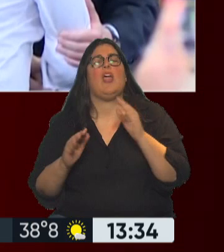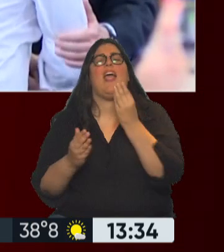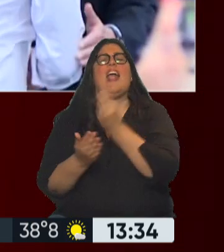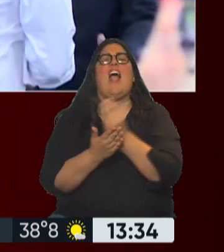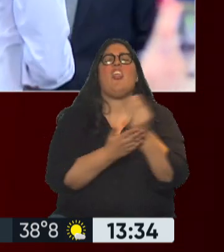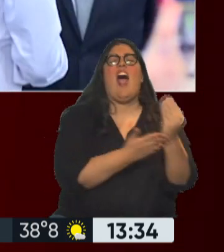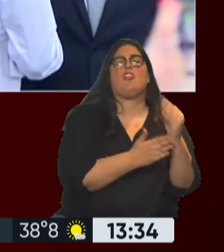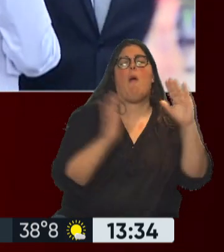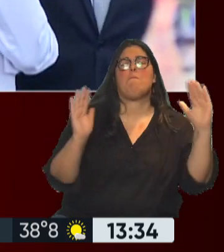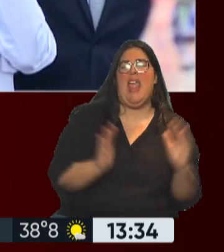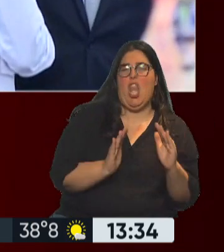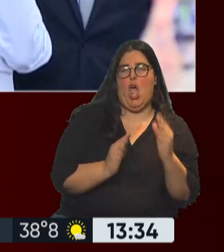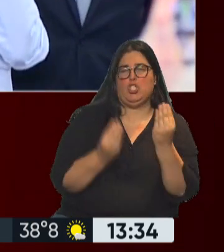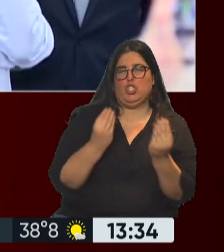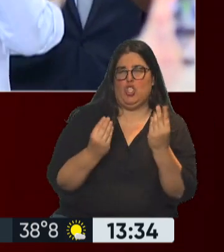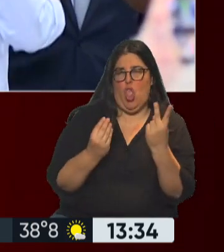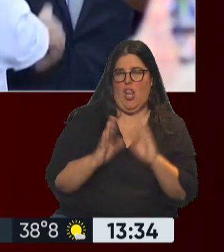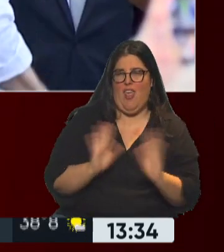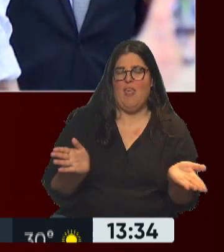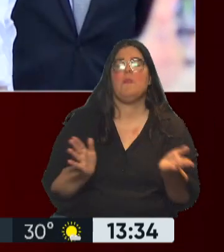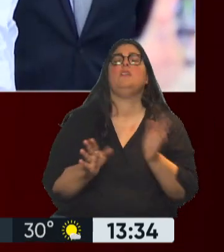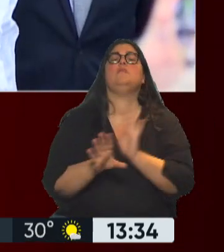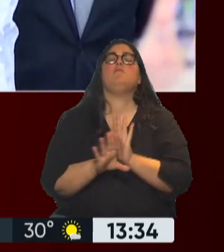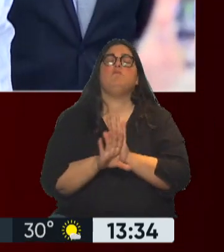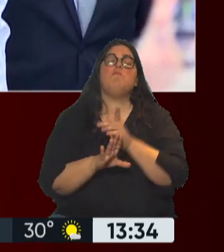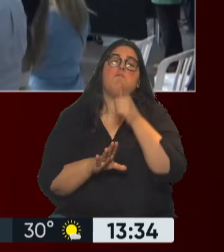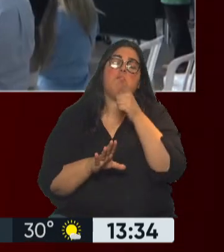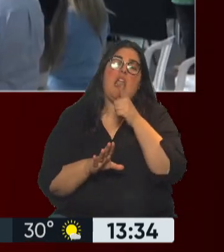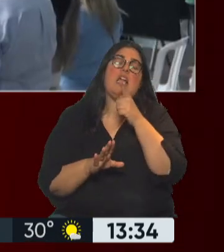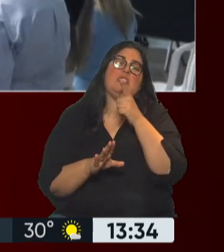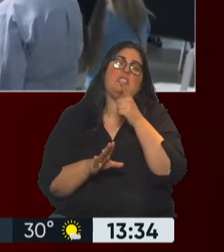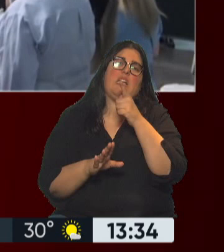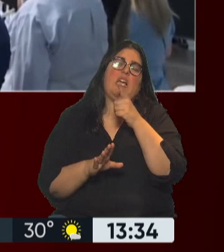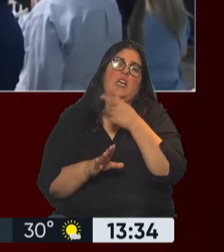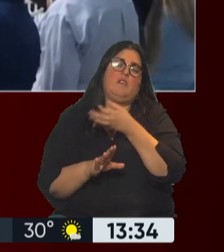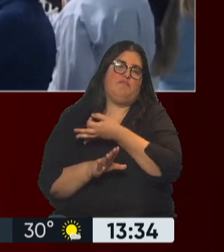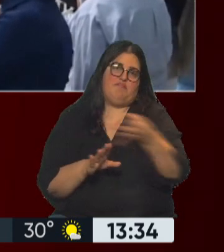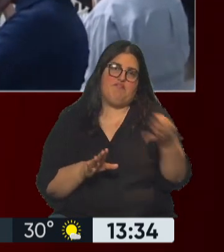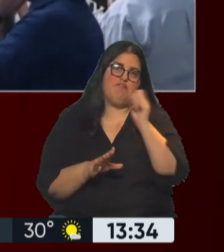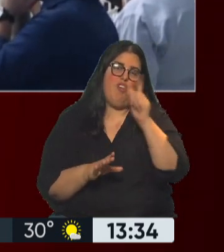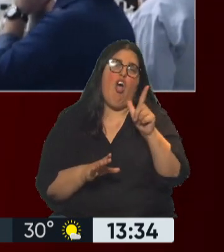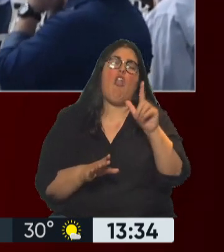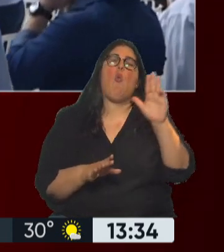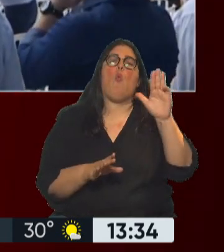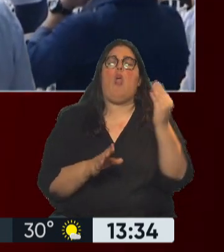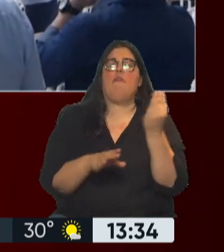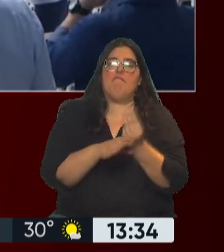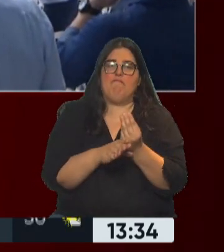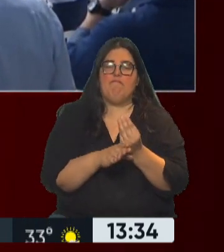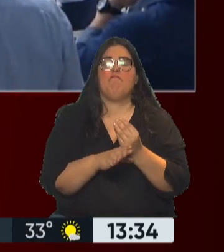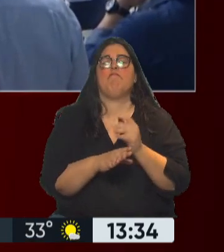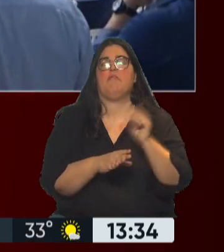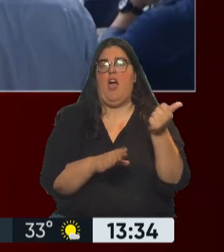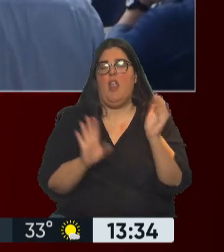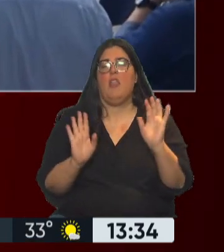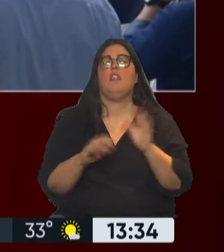a priori se sostendría. Todo parece indicar entonces que se impondrá Lula mañana. Sin embargo, las preguntas están planteadas. Por